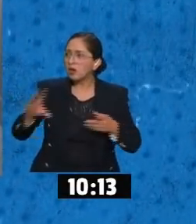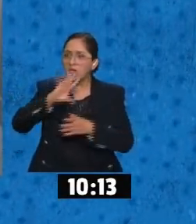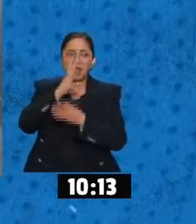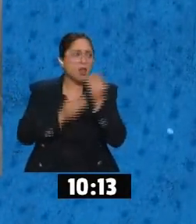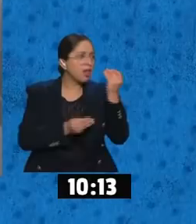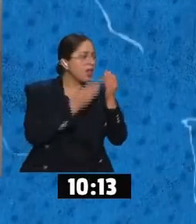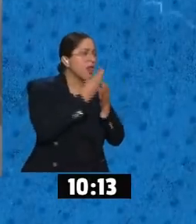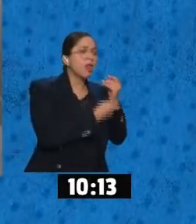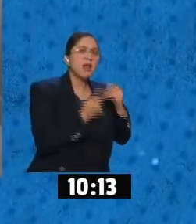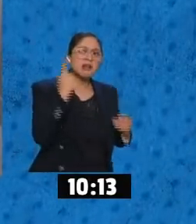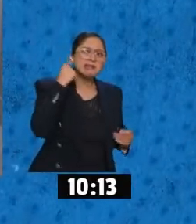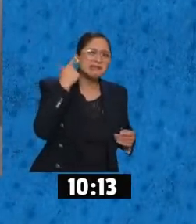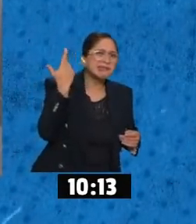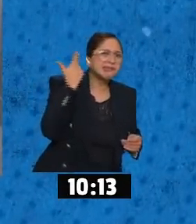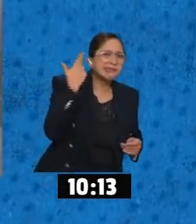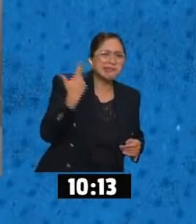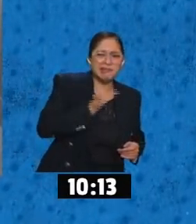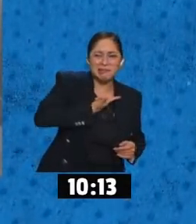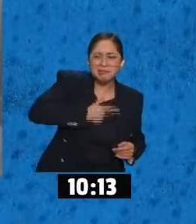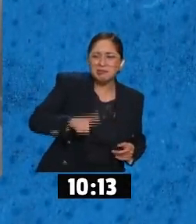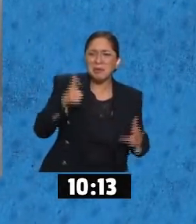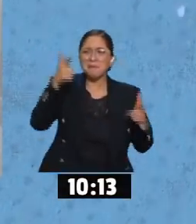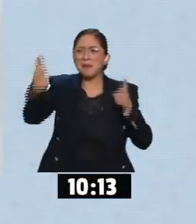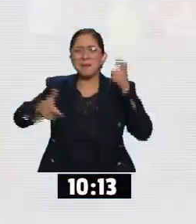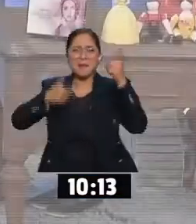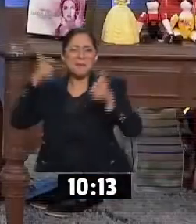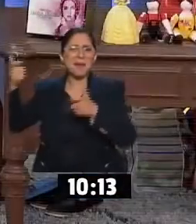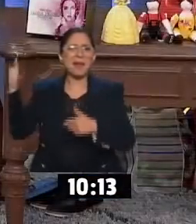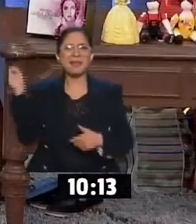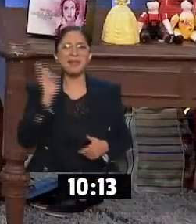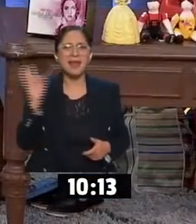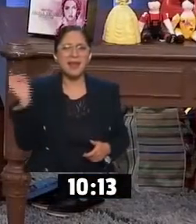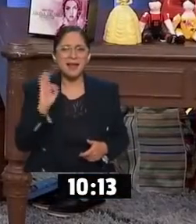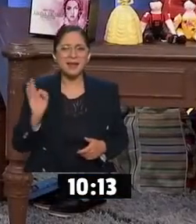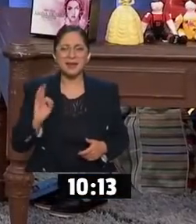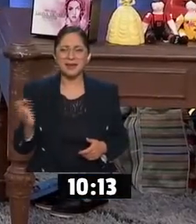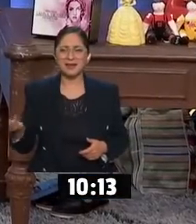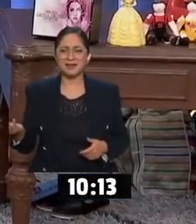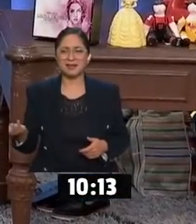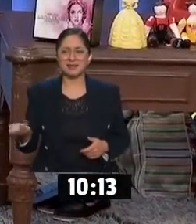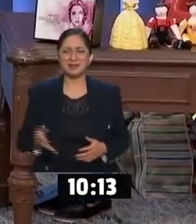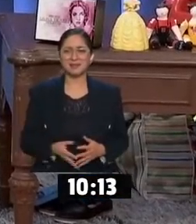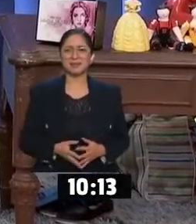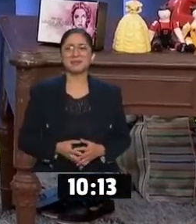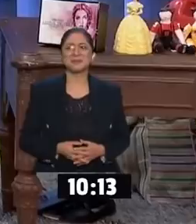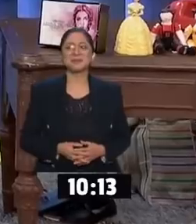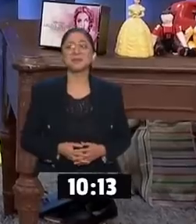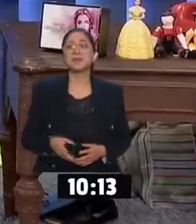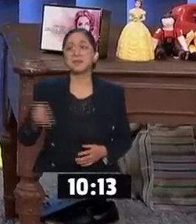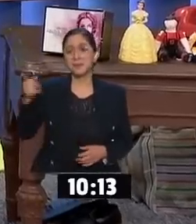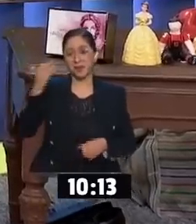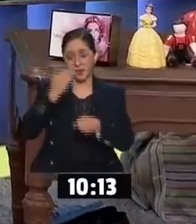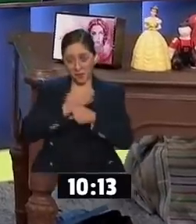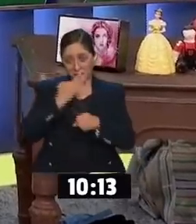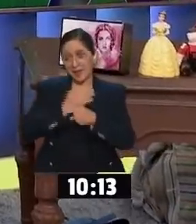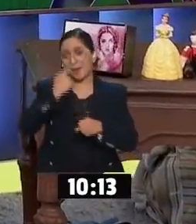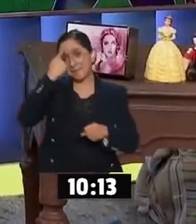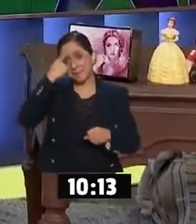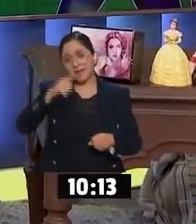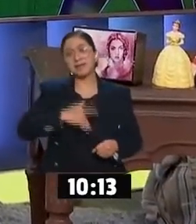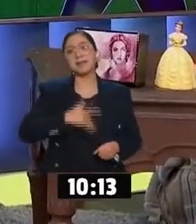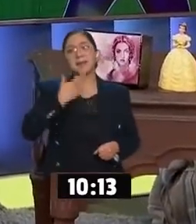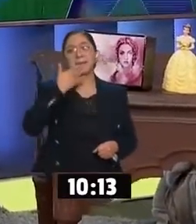huir. De Arjona, huyeron. Tú eres como Fidel y yo soy como... Pues ahora para que se le levante el ánimo que venga